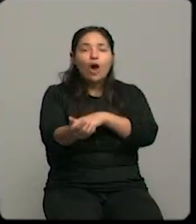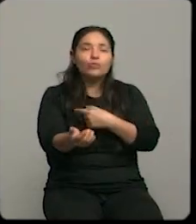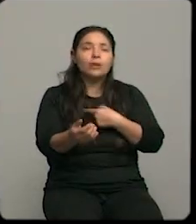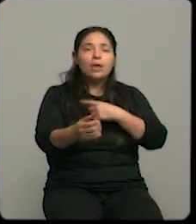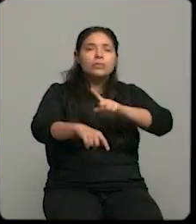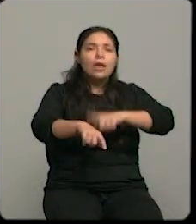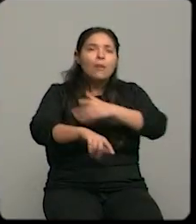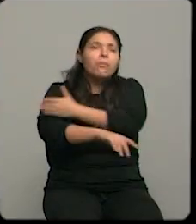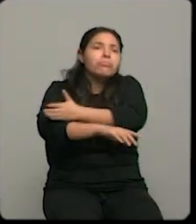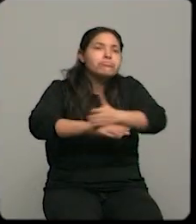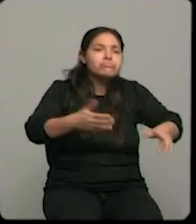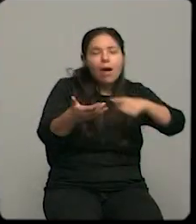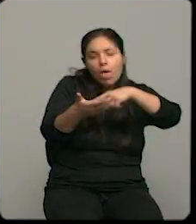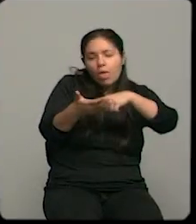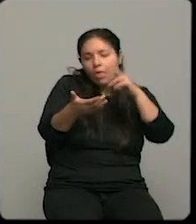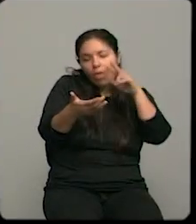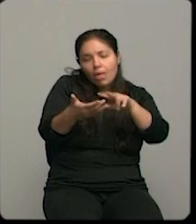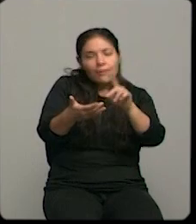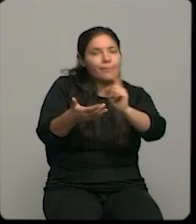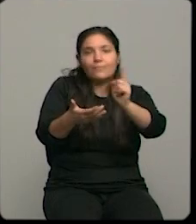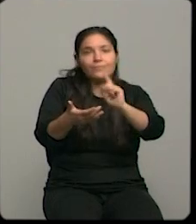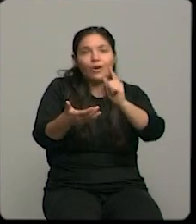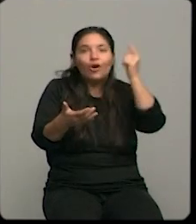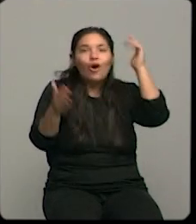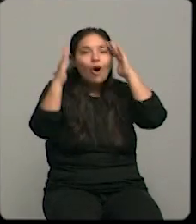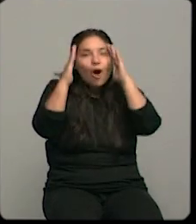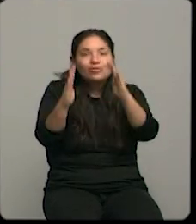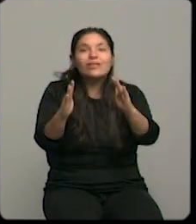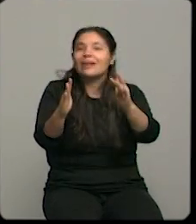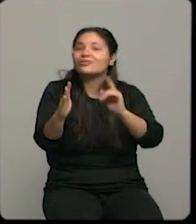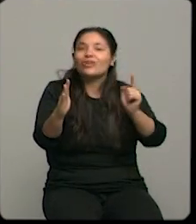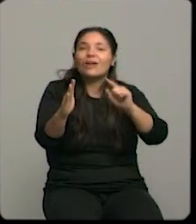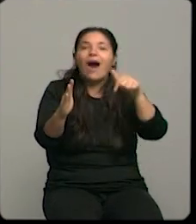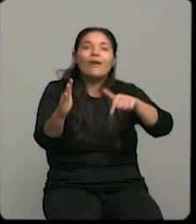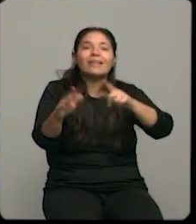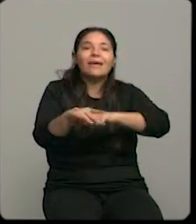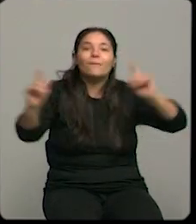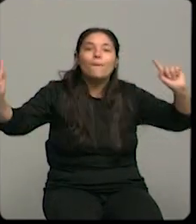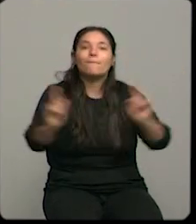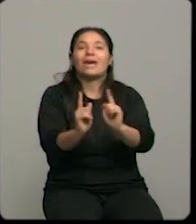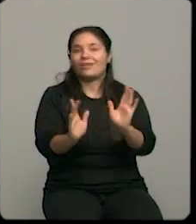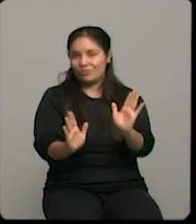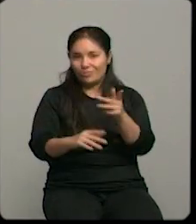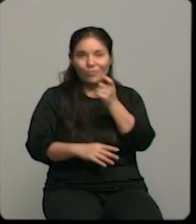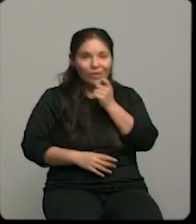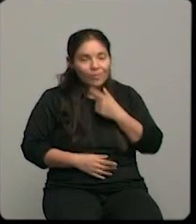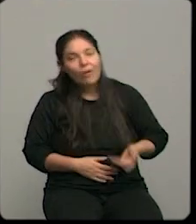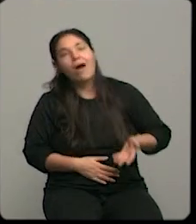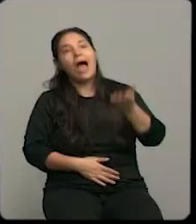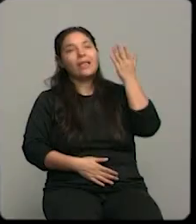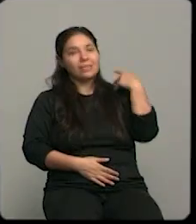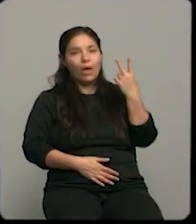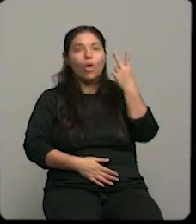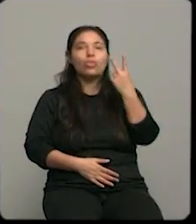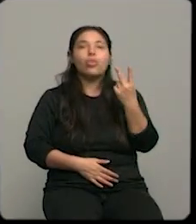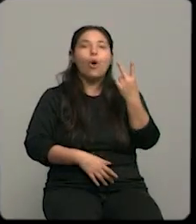que atraparlo, ¿no? Y además la capacidad de concentración ha mermado. Cuando uno ve conciertos que se hacían en otras épocas de 2 horas y media,